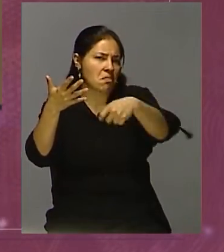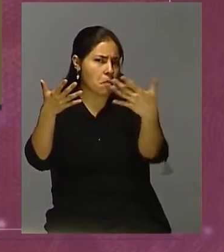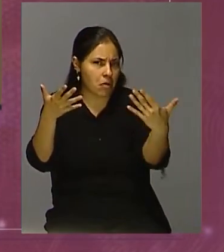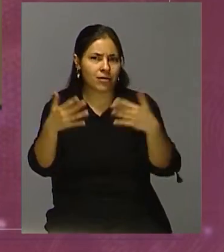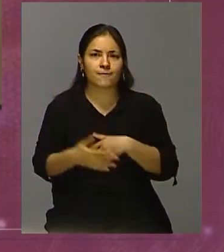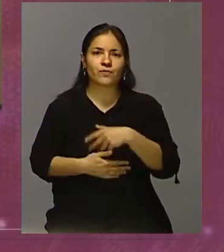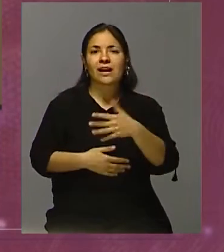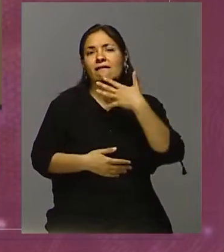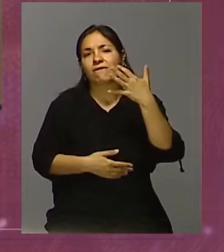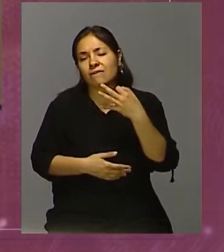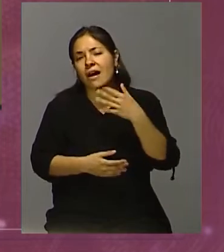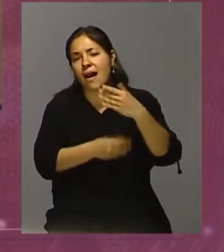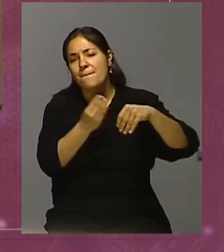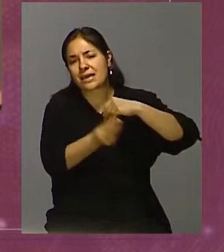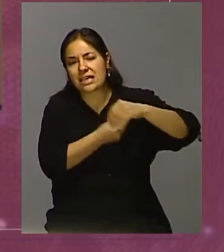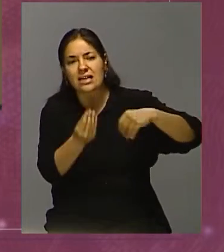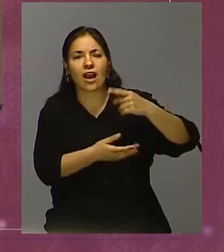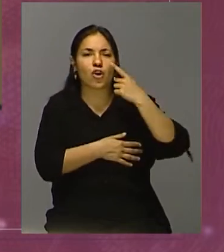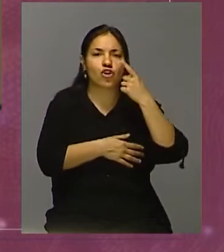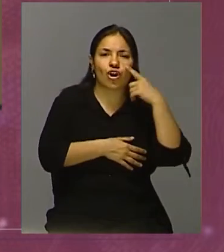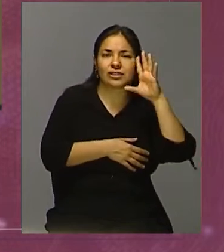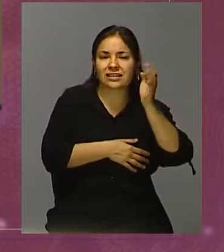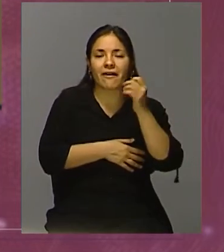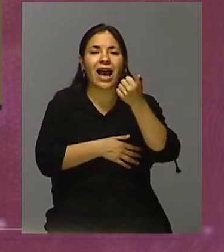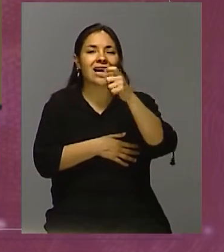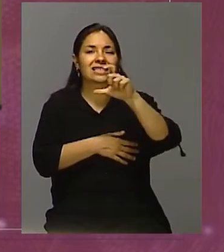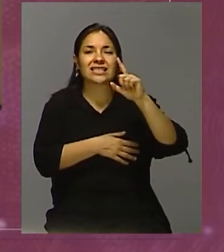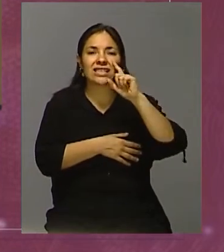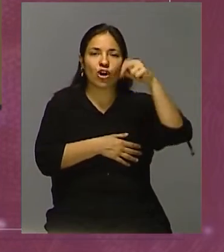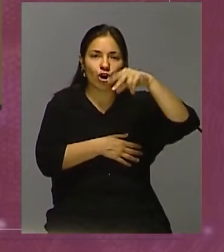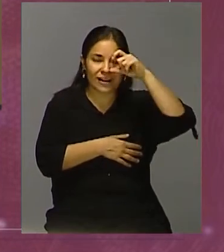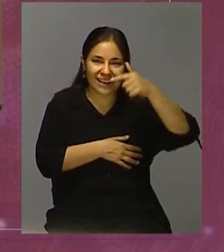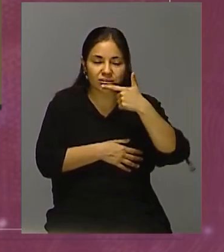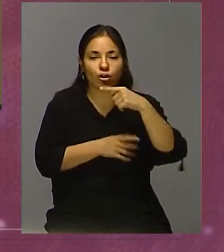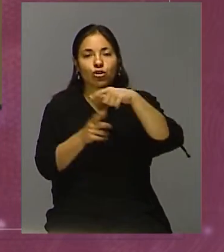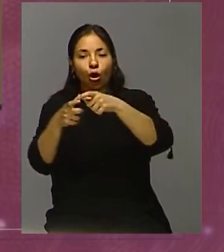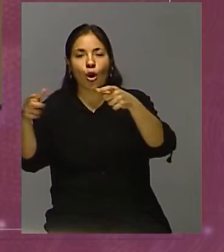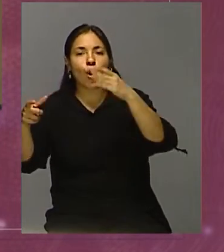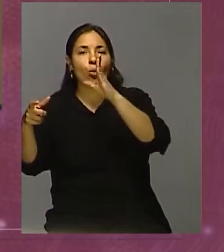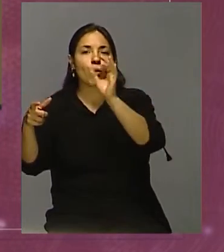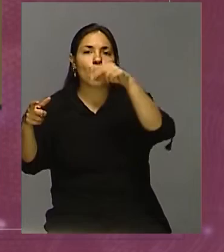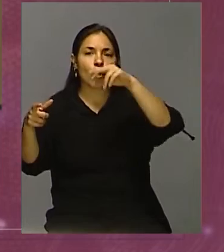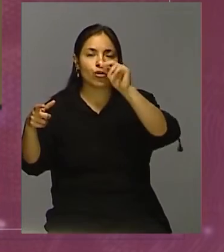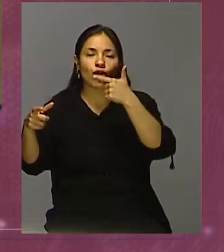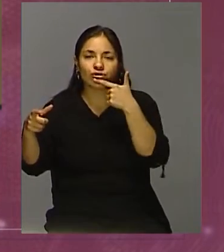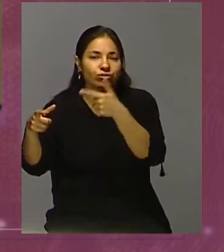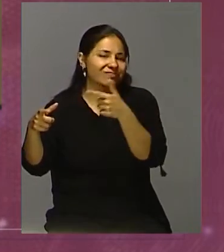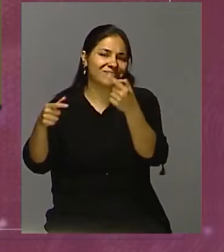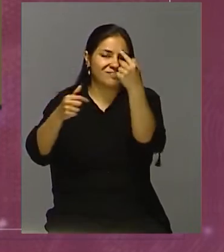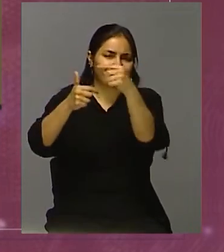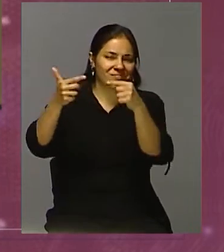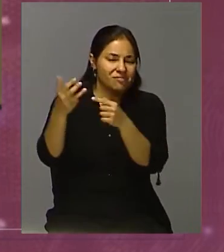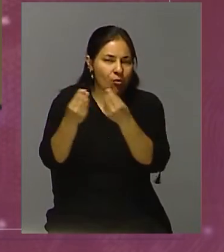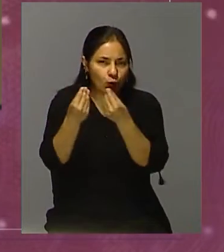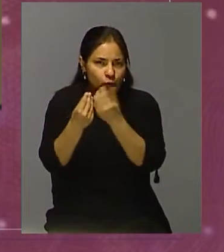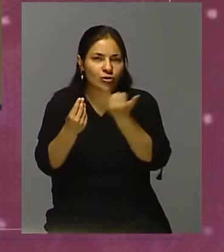en la familia o alguien que nos aconseja hablar de las acciones, hablar de los bonos. Hay una gran diversidad de instrumentos. Pero, digámoslo